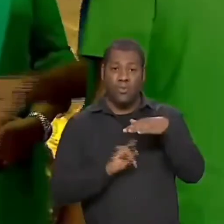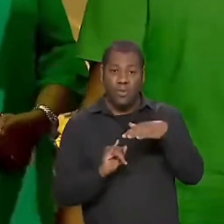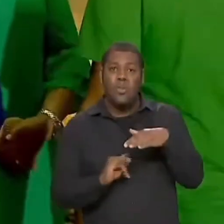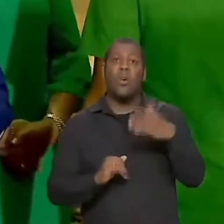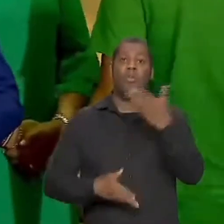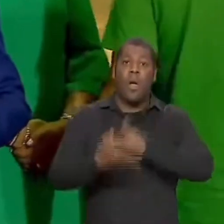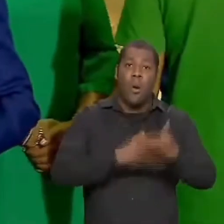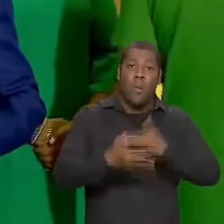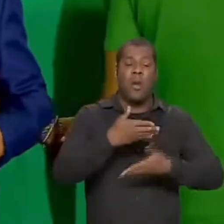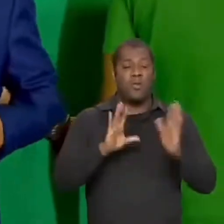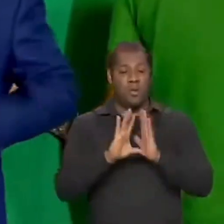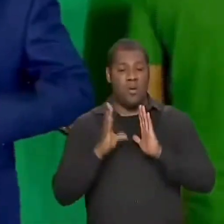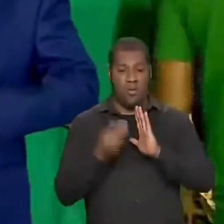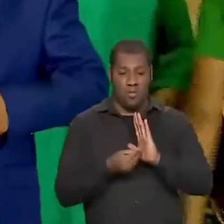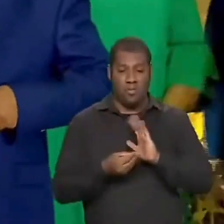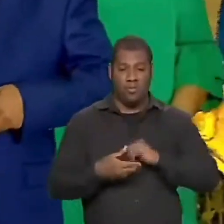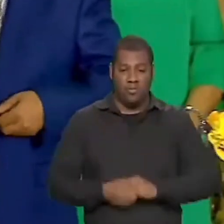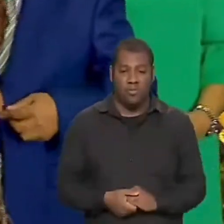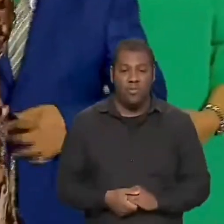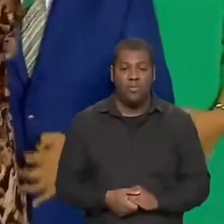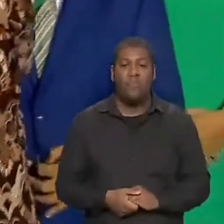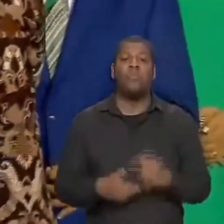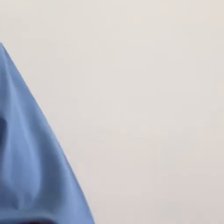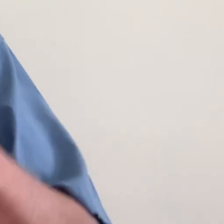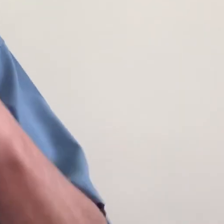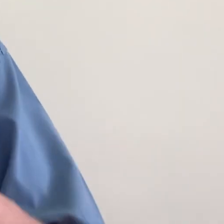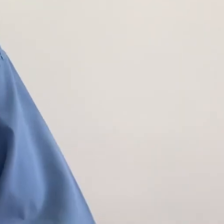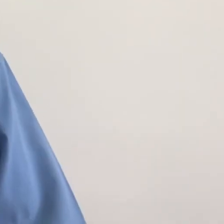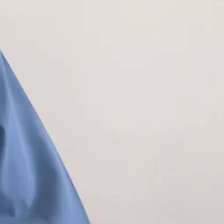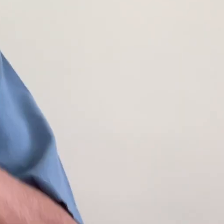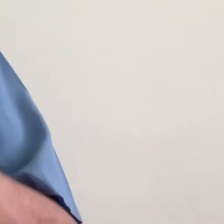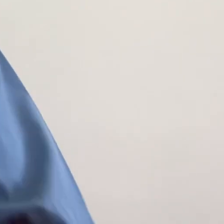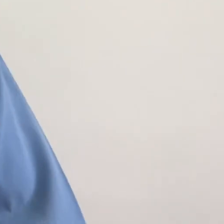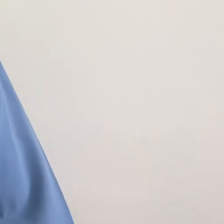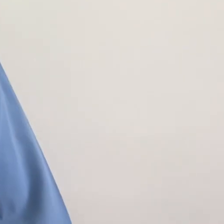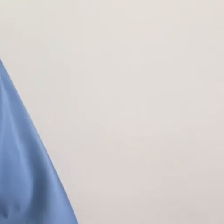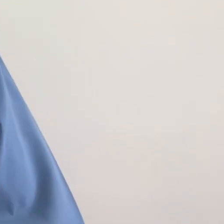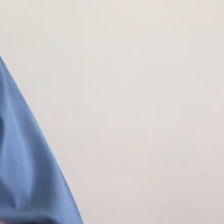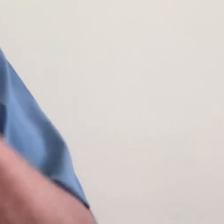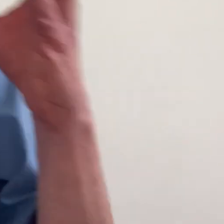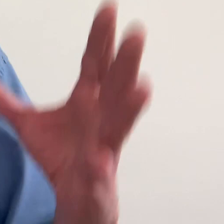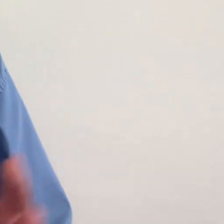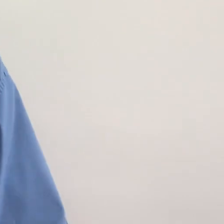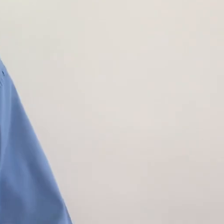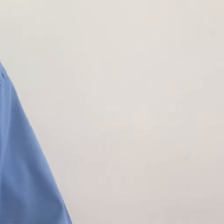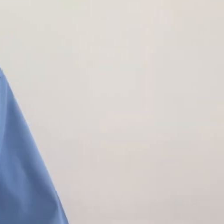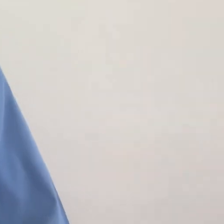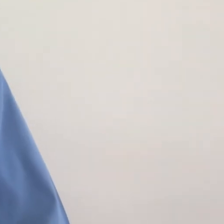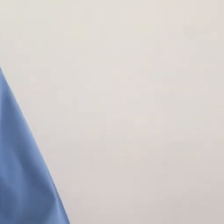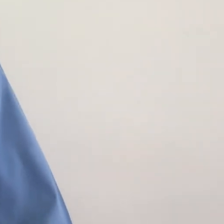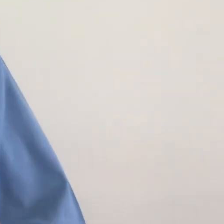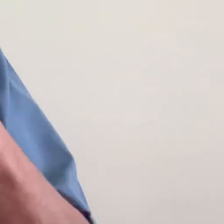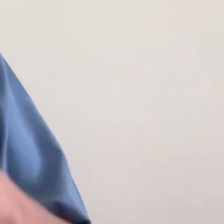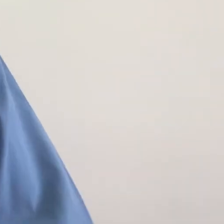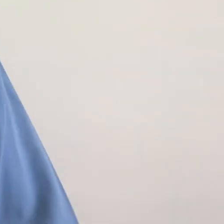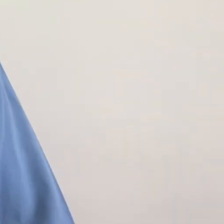recordar también que Estados Unidos ha intervenido una y otra vez con golpes militares, con ayuda militar a los sectores más